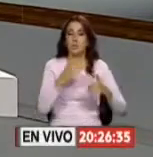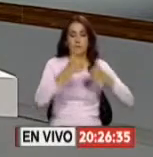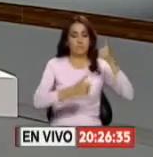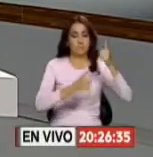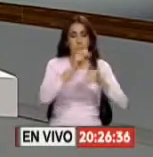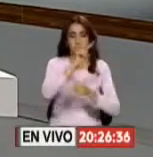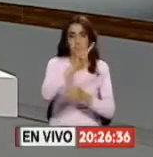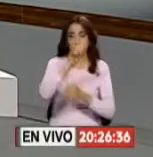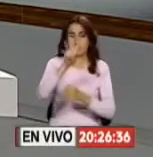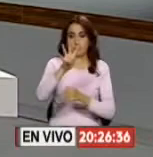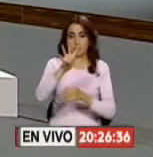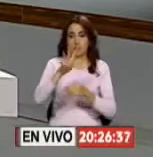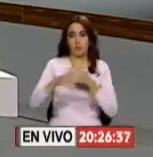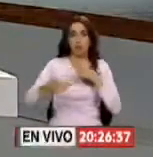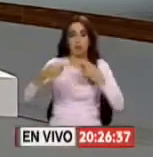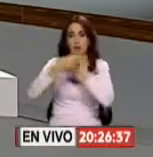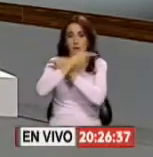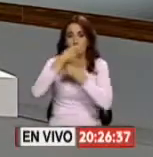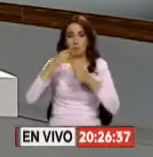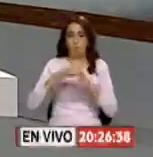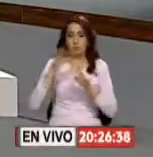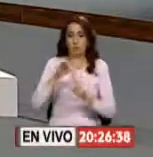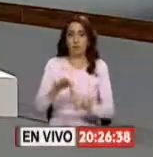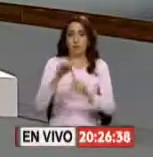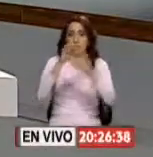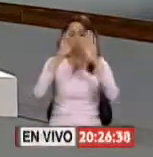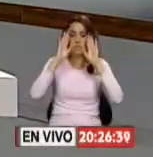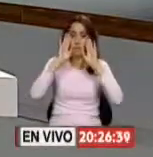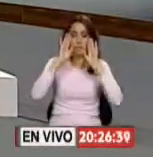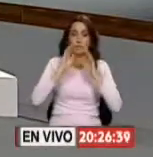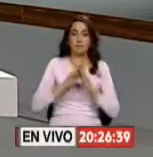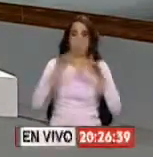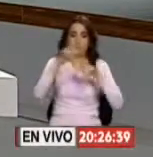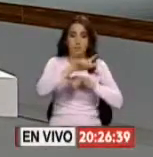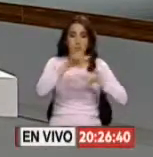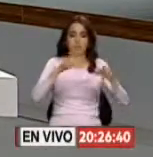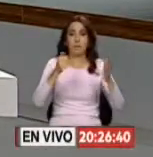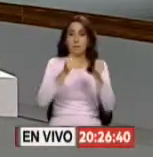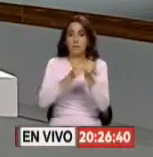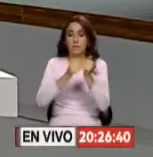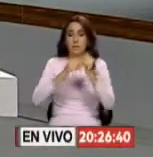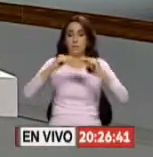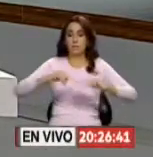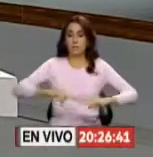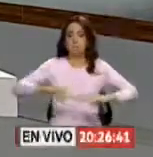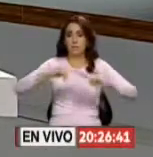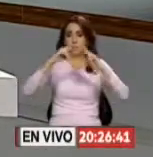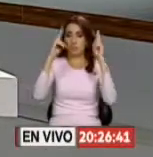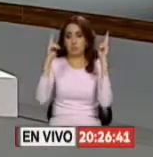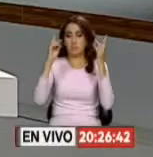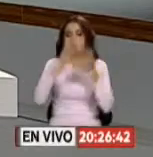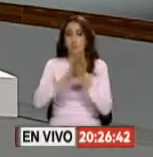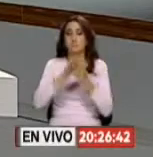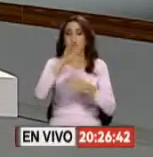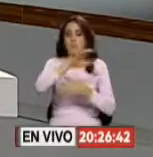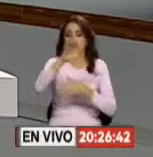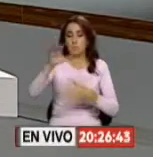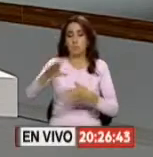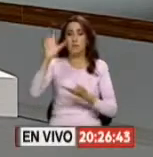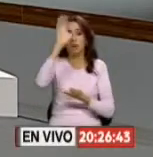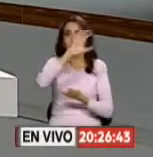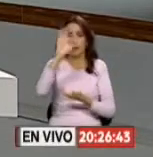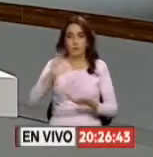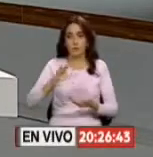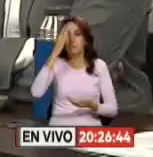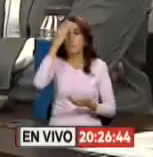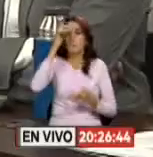del 24 de marzo. Se prestará especial atención a las zonas fronterizas y a las provincias de la costa por su situación